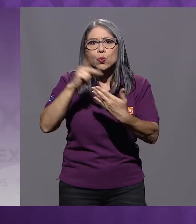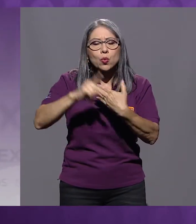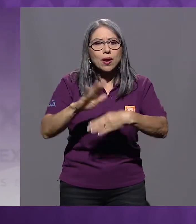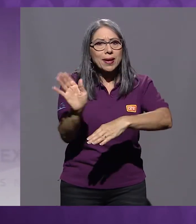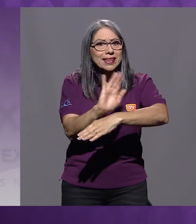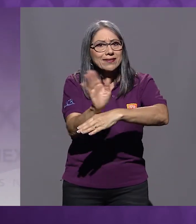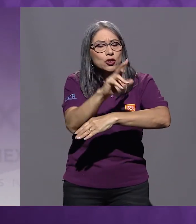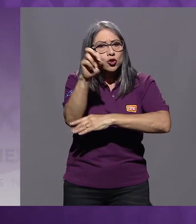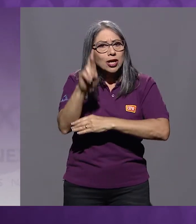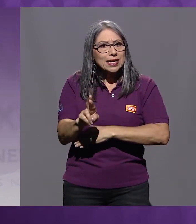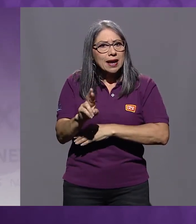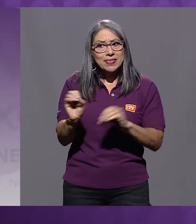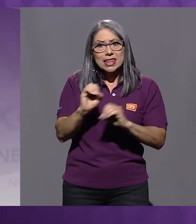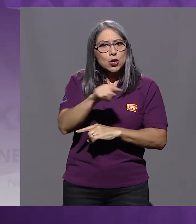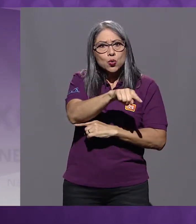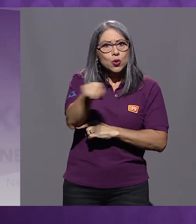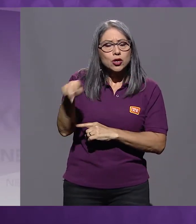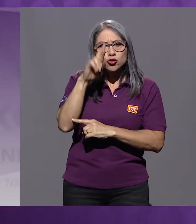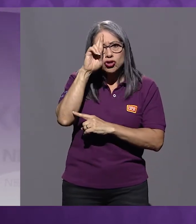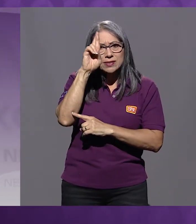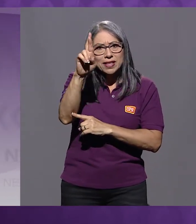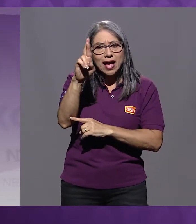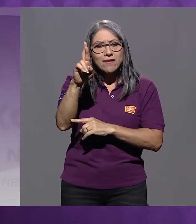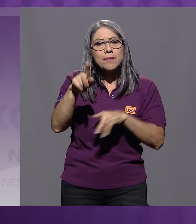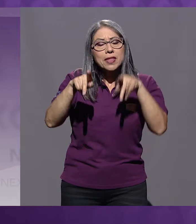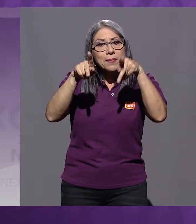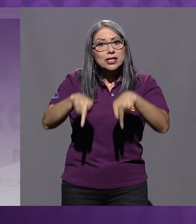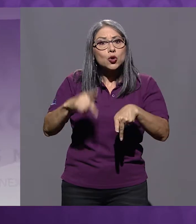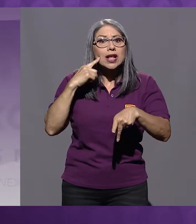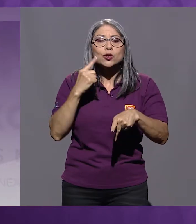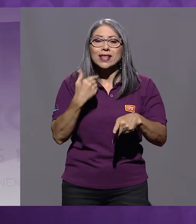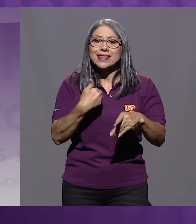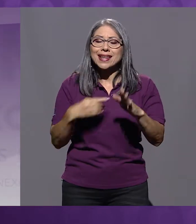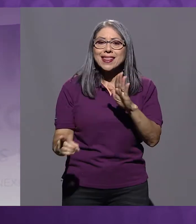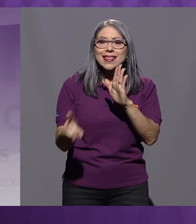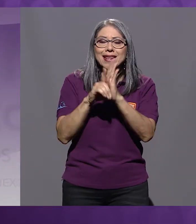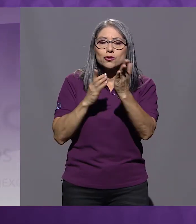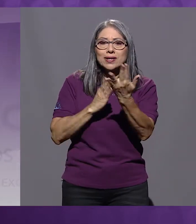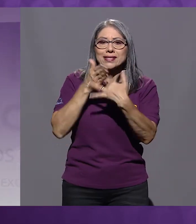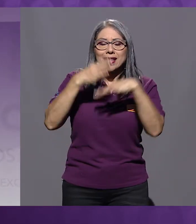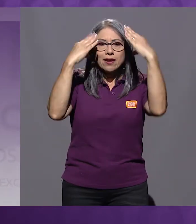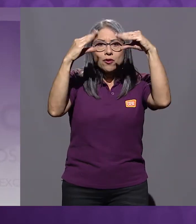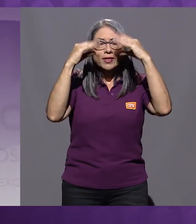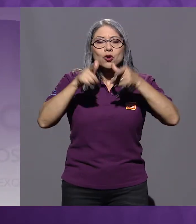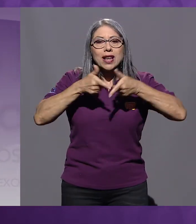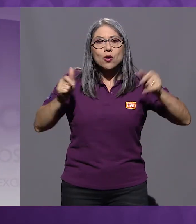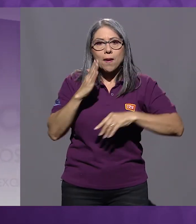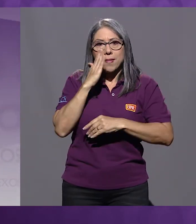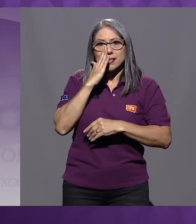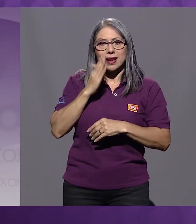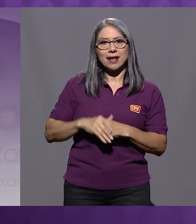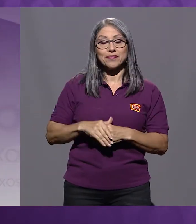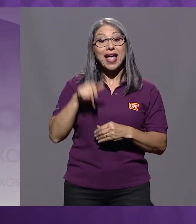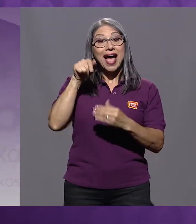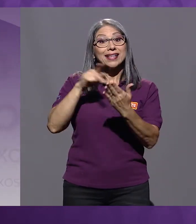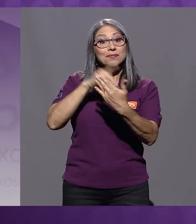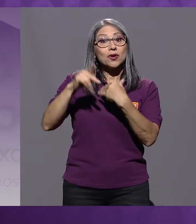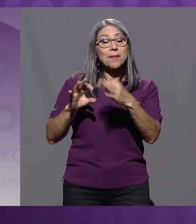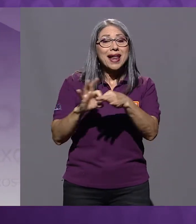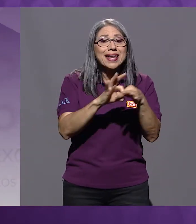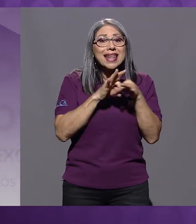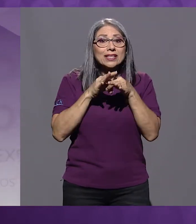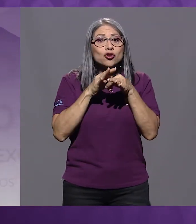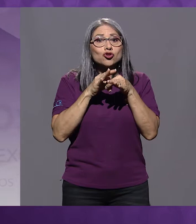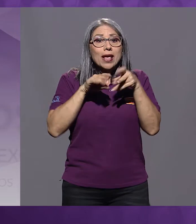Costa Rica respetaba el derecho de la población sorda de acceder a la información en su lengua materna. Fue así que Nexos nació de